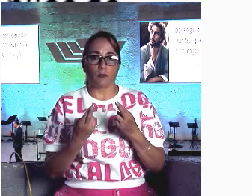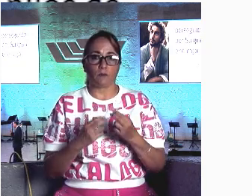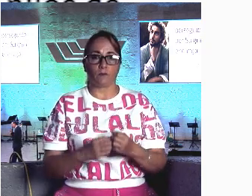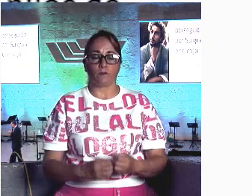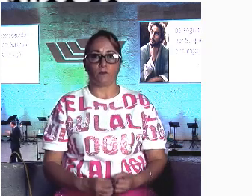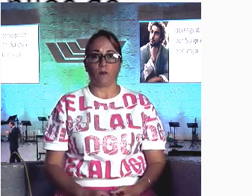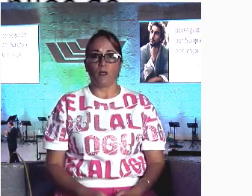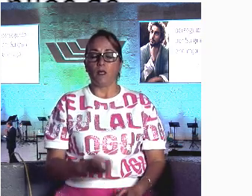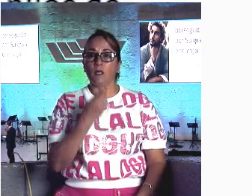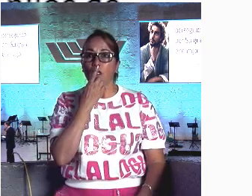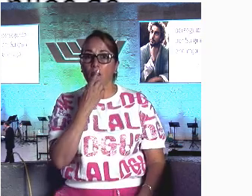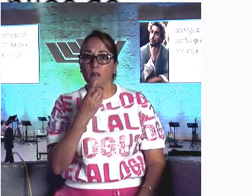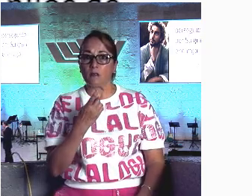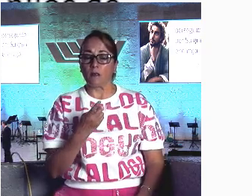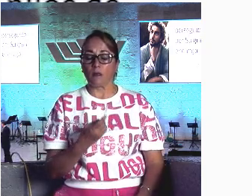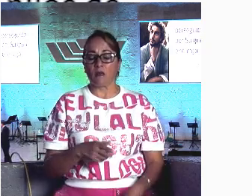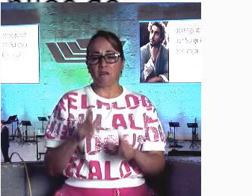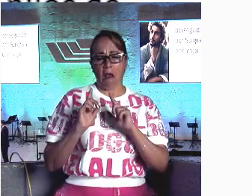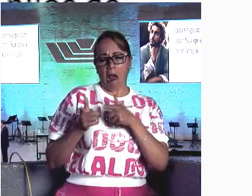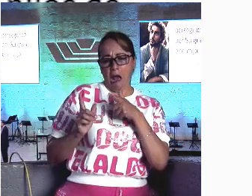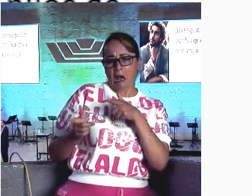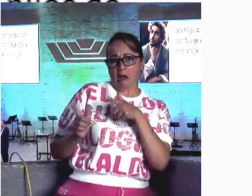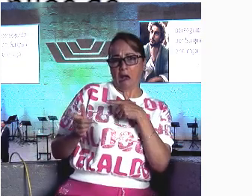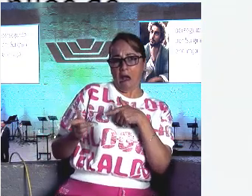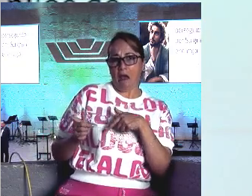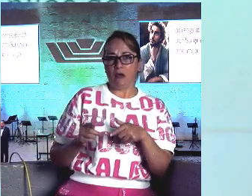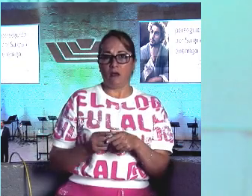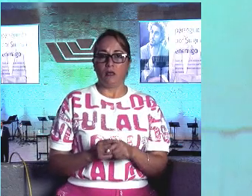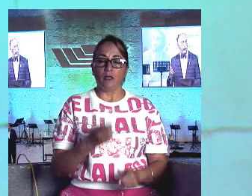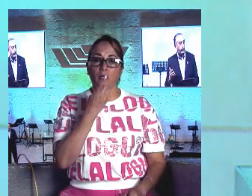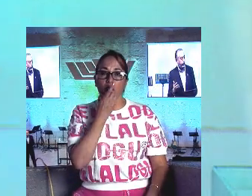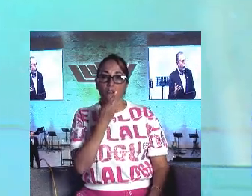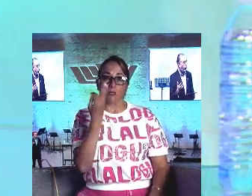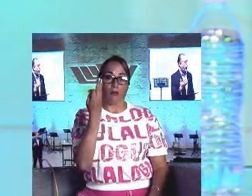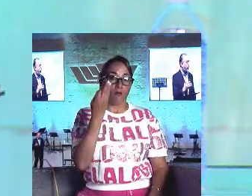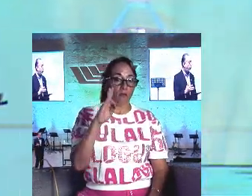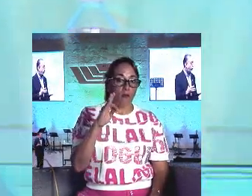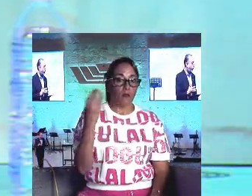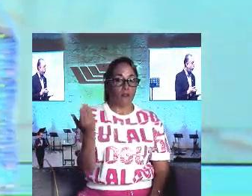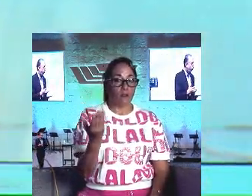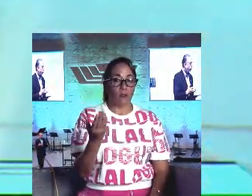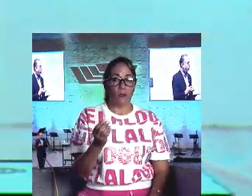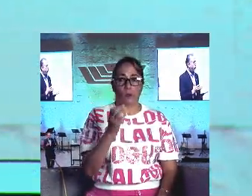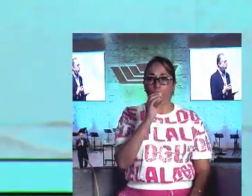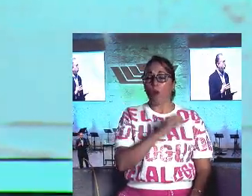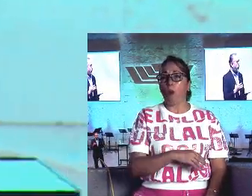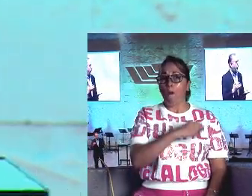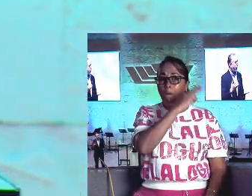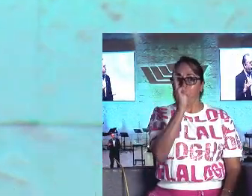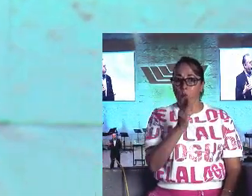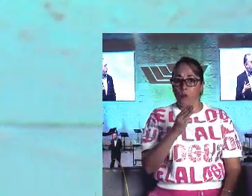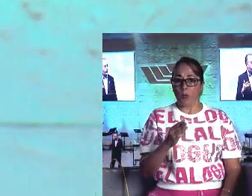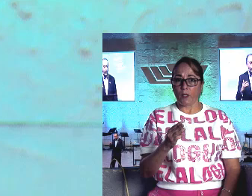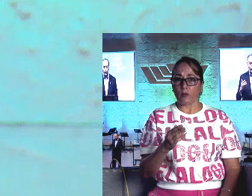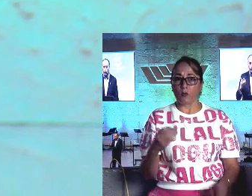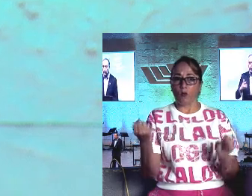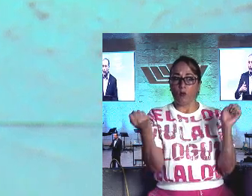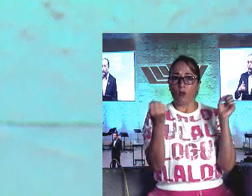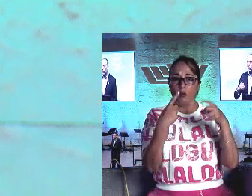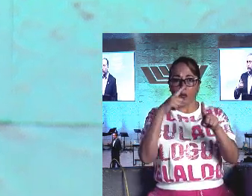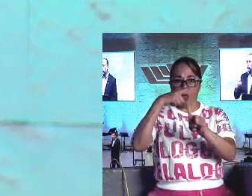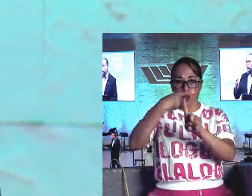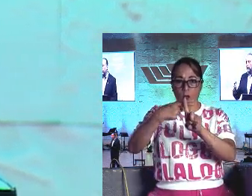burla, de insultos, y terminó siendo muerto en una cruz, clavado,